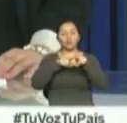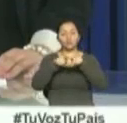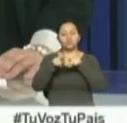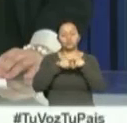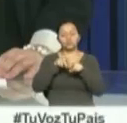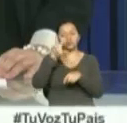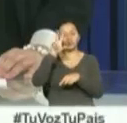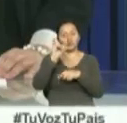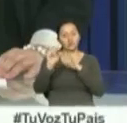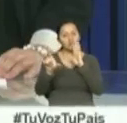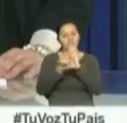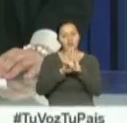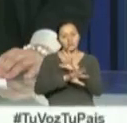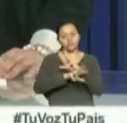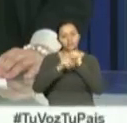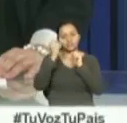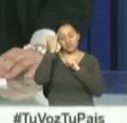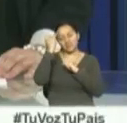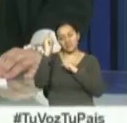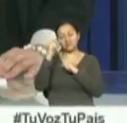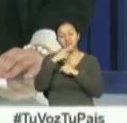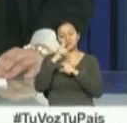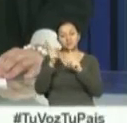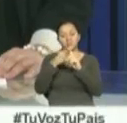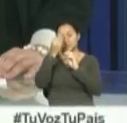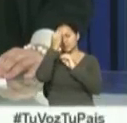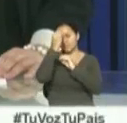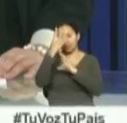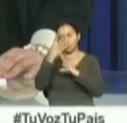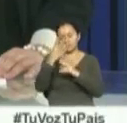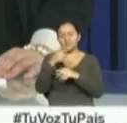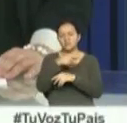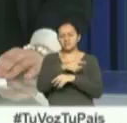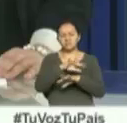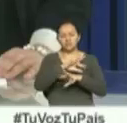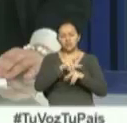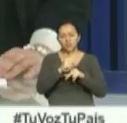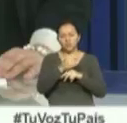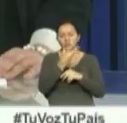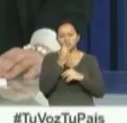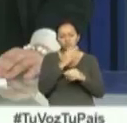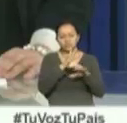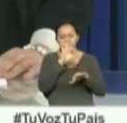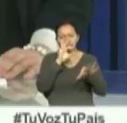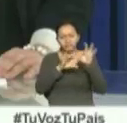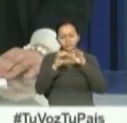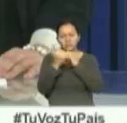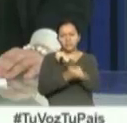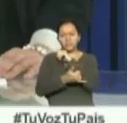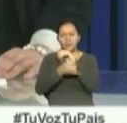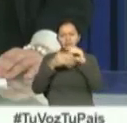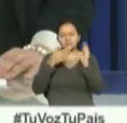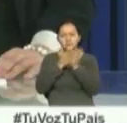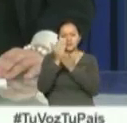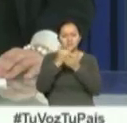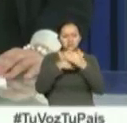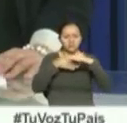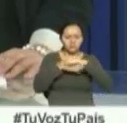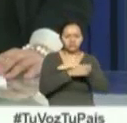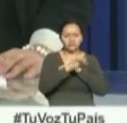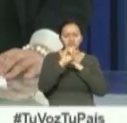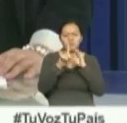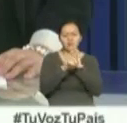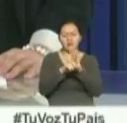la Piratería, luego de dar a conocer el primer informe de biopiratería que identifica a los países que han accedido ilegalmente a